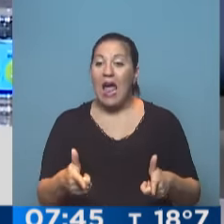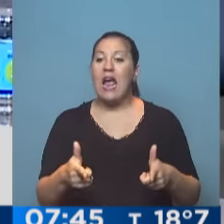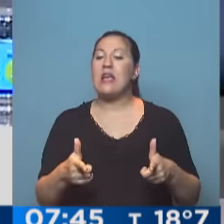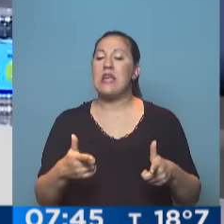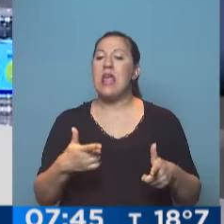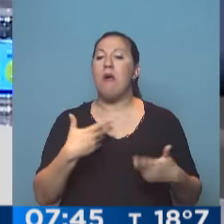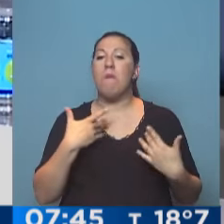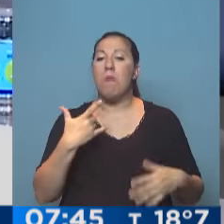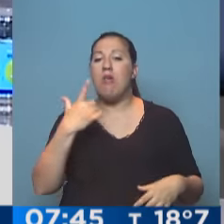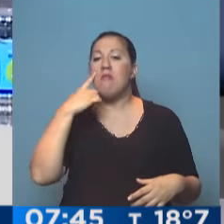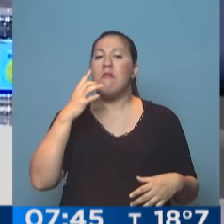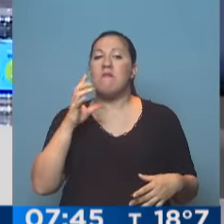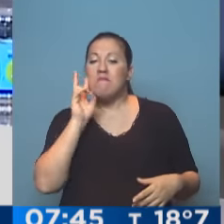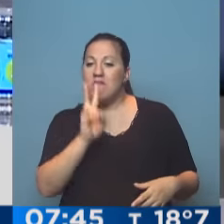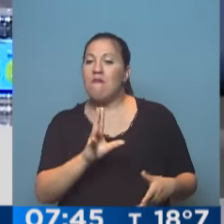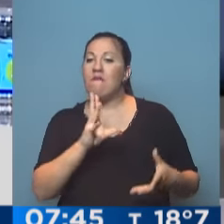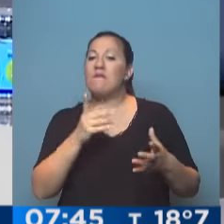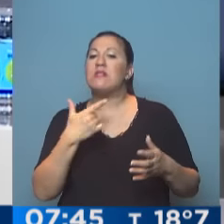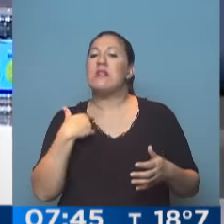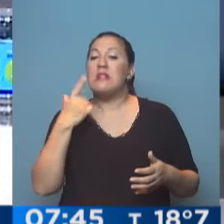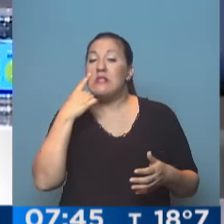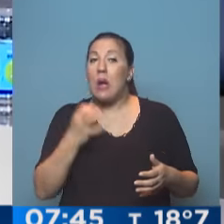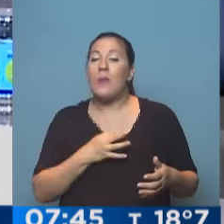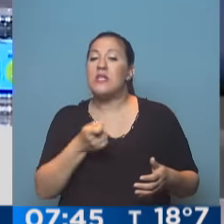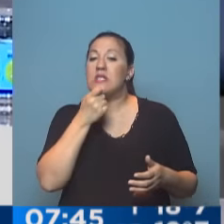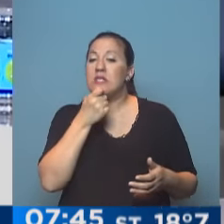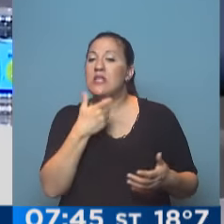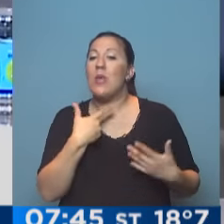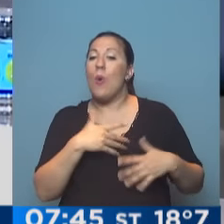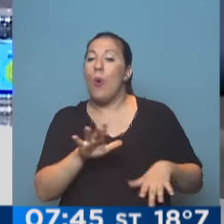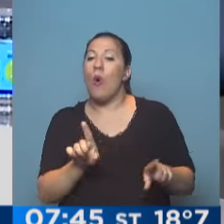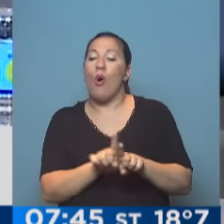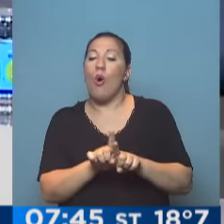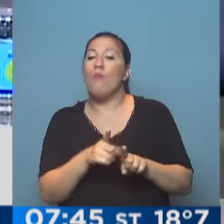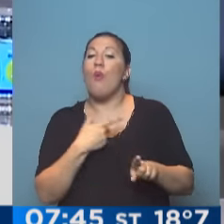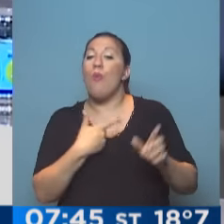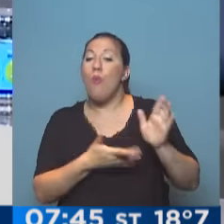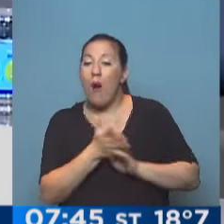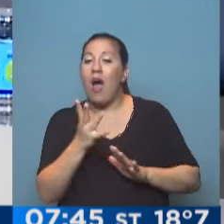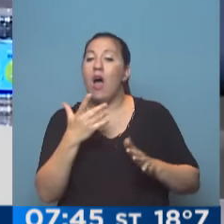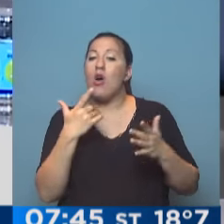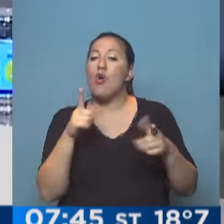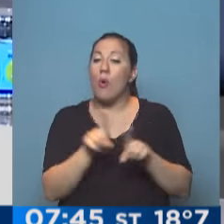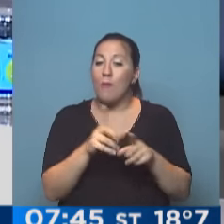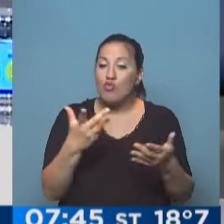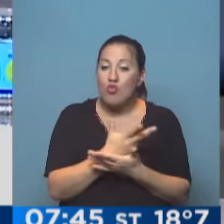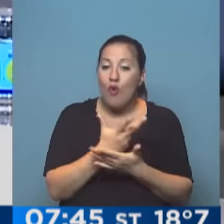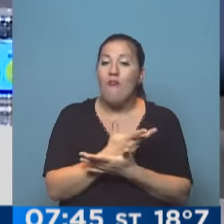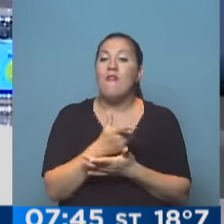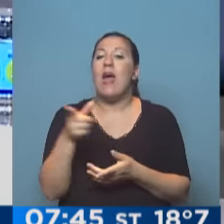si nosotros sufriremos más o menos en las salidas rápidas de Brasil.